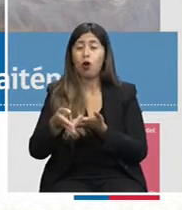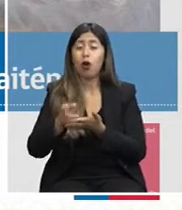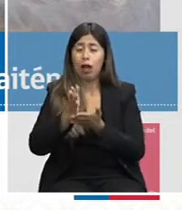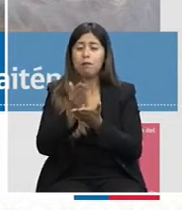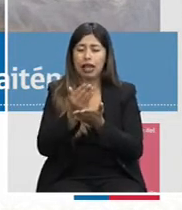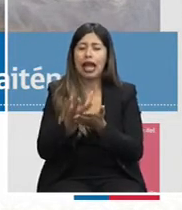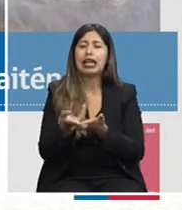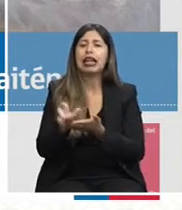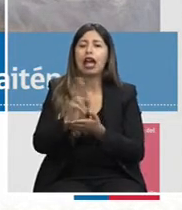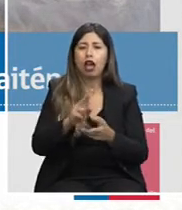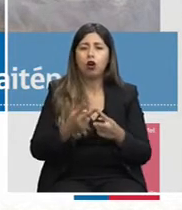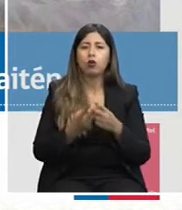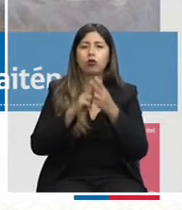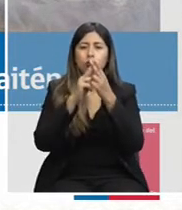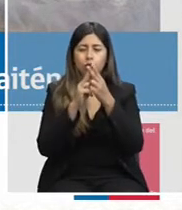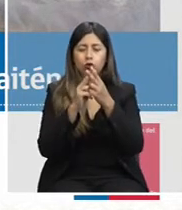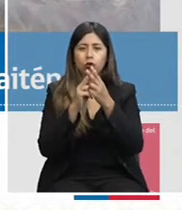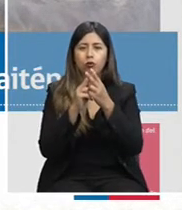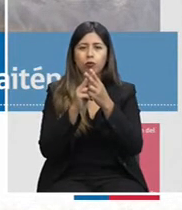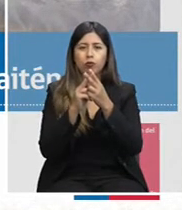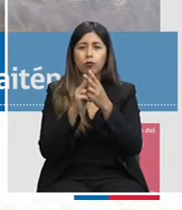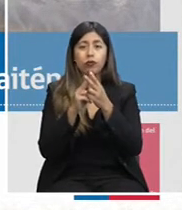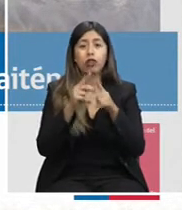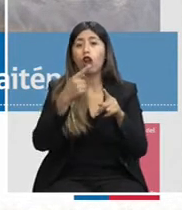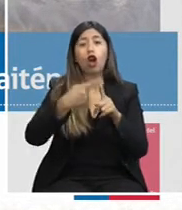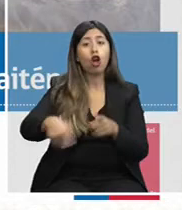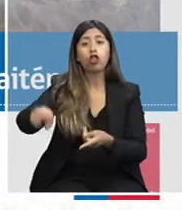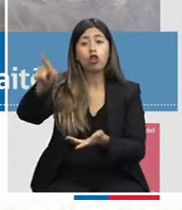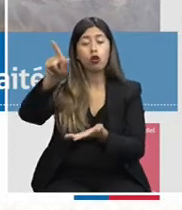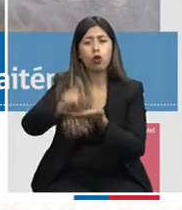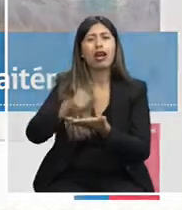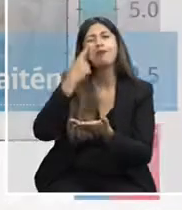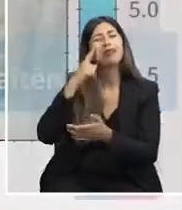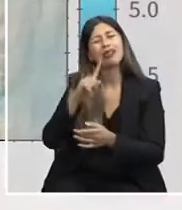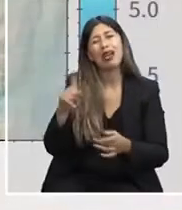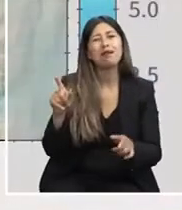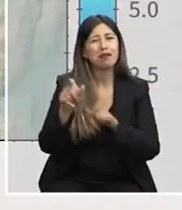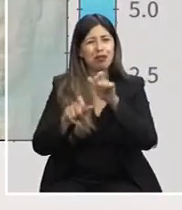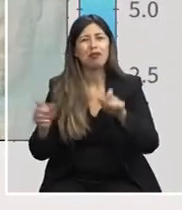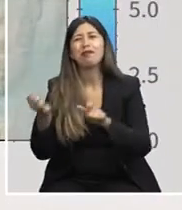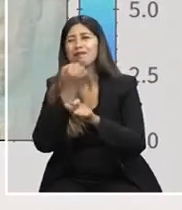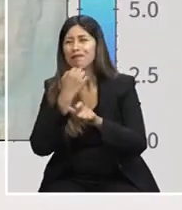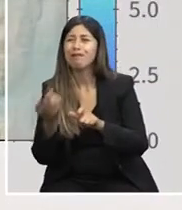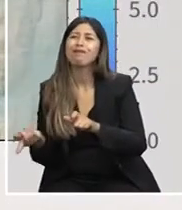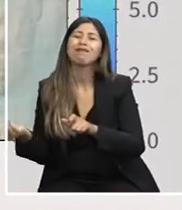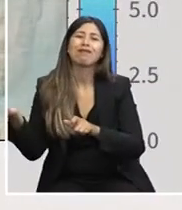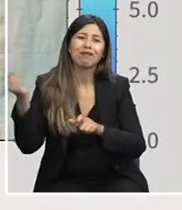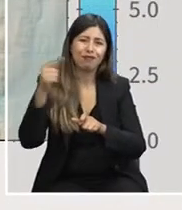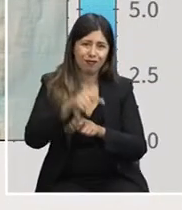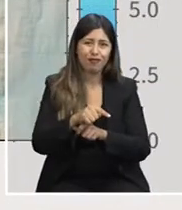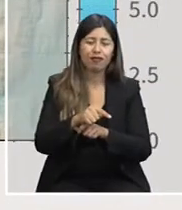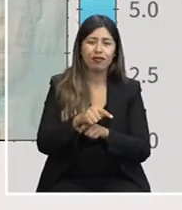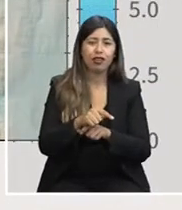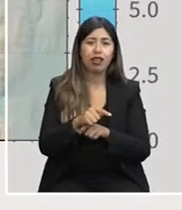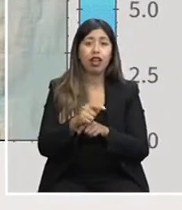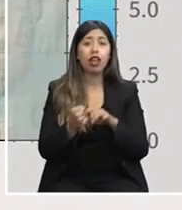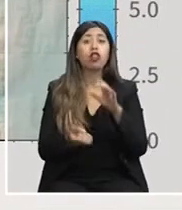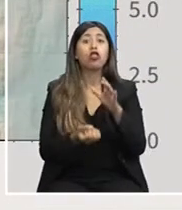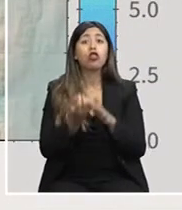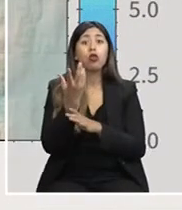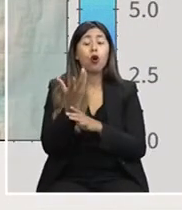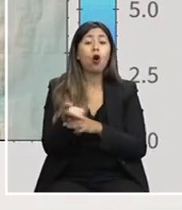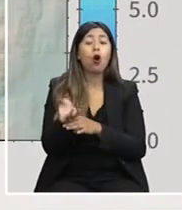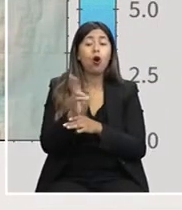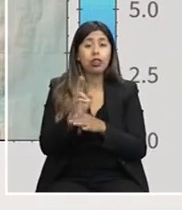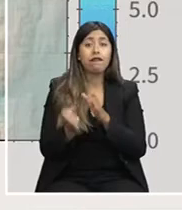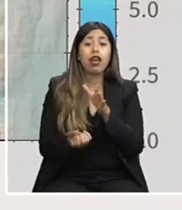reconstrucción fuera de la zona de Chaitén, pero que la gente volvió, nuevamente, ante una nueva erupción,